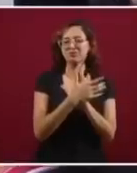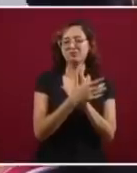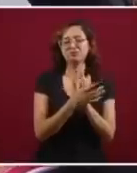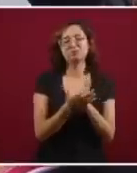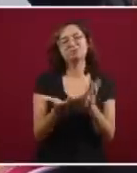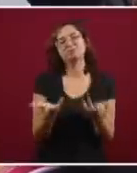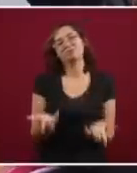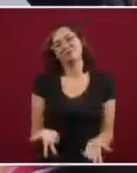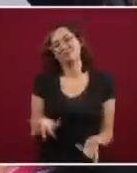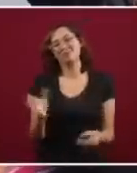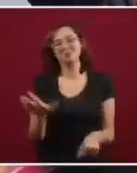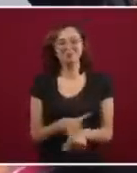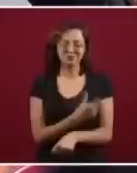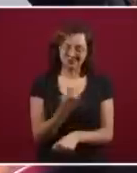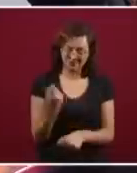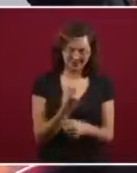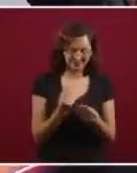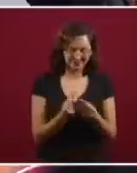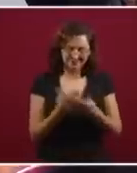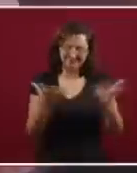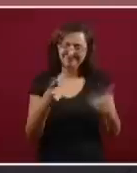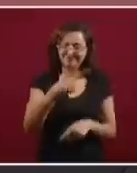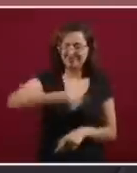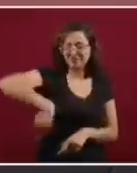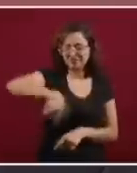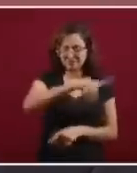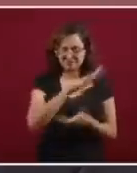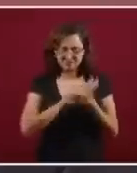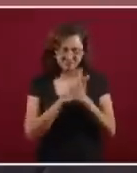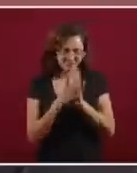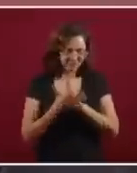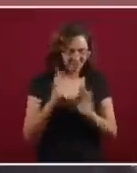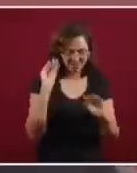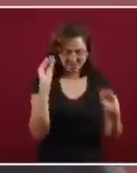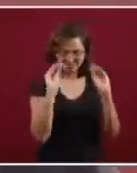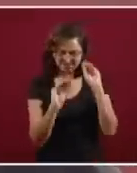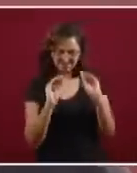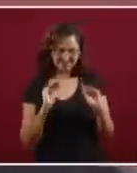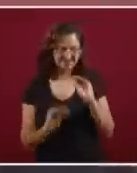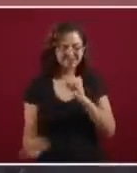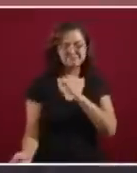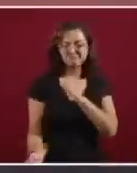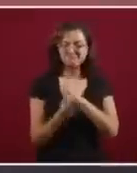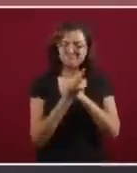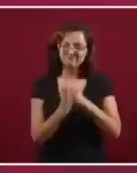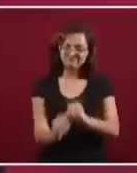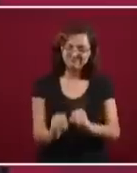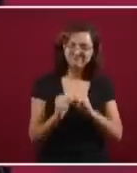porque todos lo hacían así viene amarrado